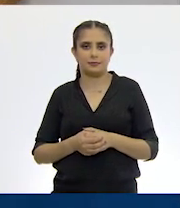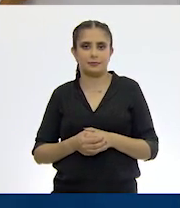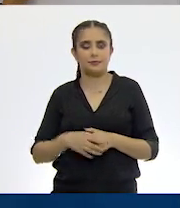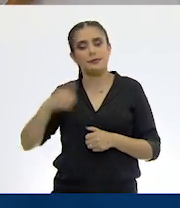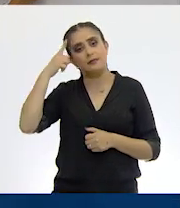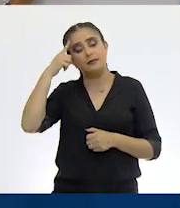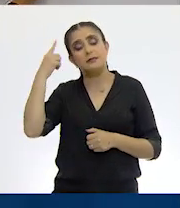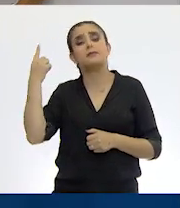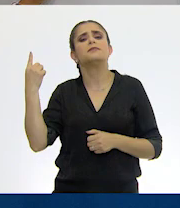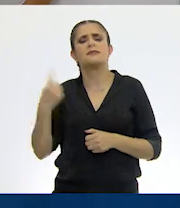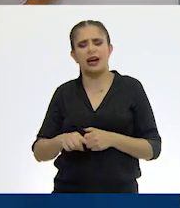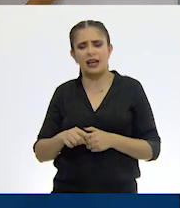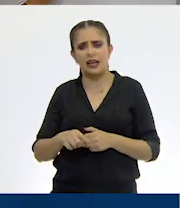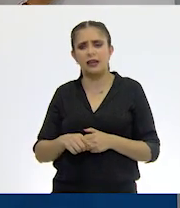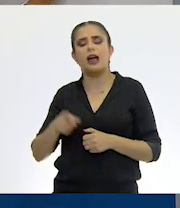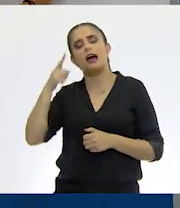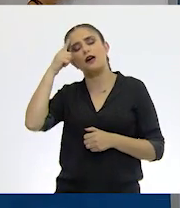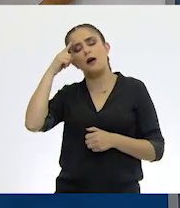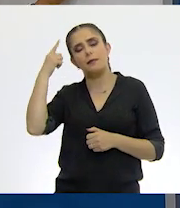planes,